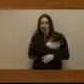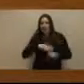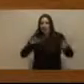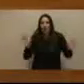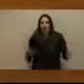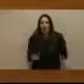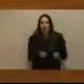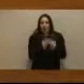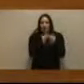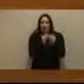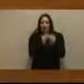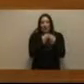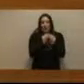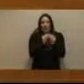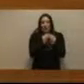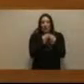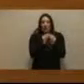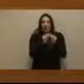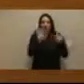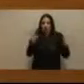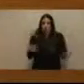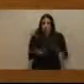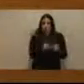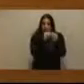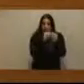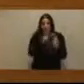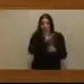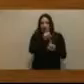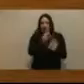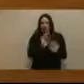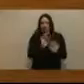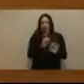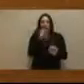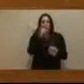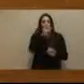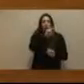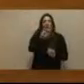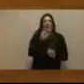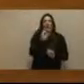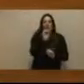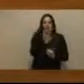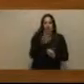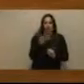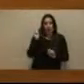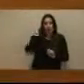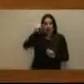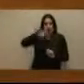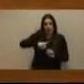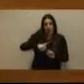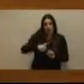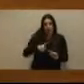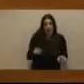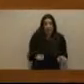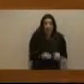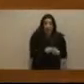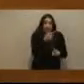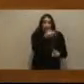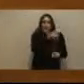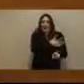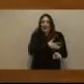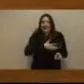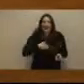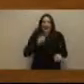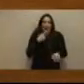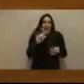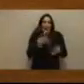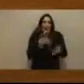objeto, la conclusión y el objeto de esta interpelación. Mire, desde junio de 2014, por mucho que ustedes lo quieran ocultar, desde